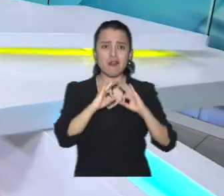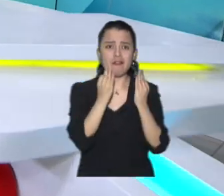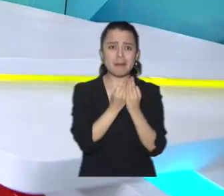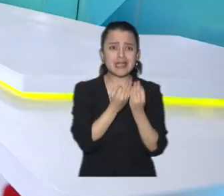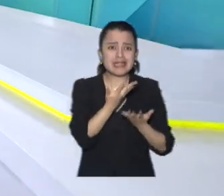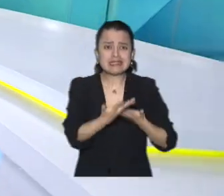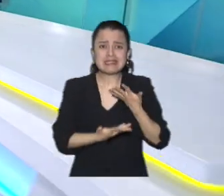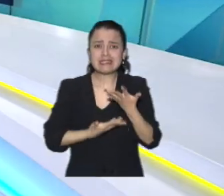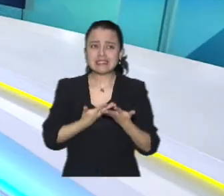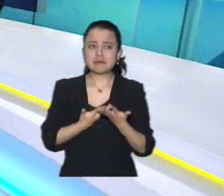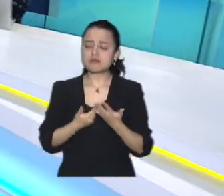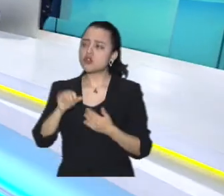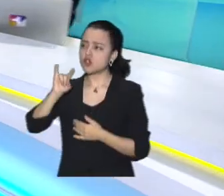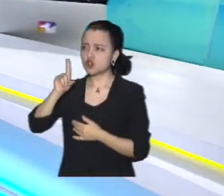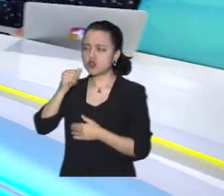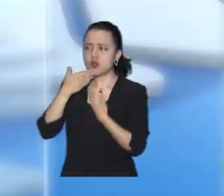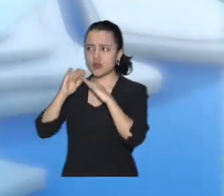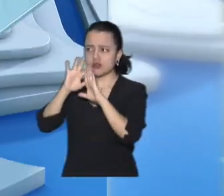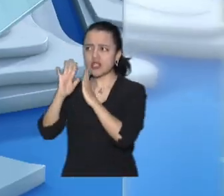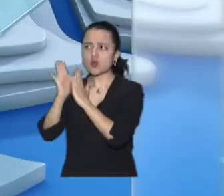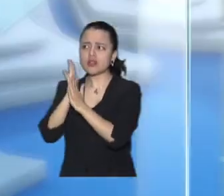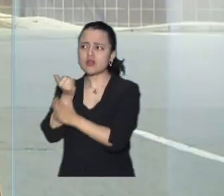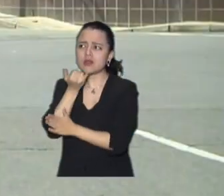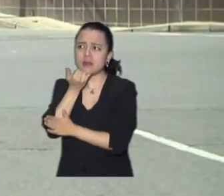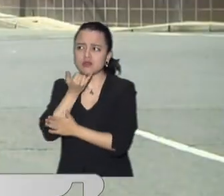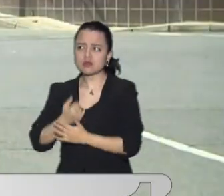familia de Silvano. Yusi, muy buenos días.